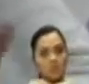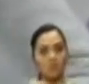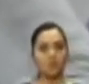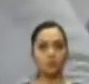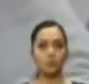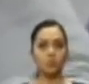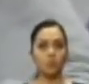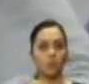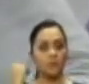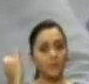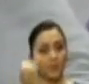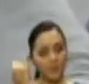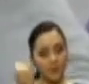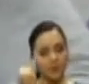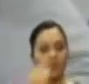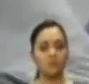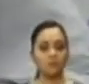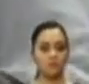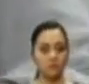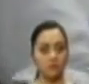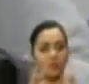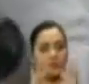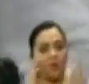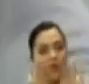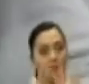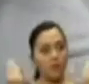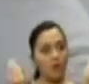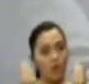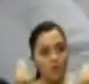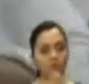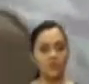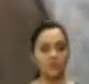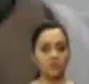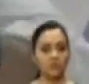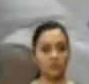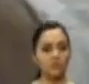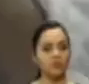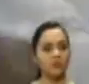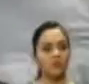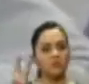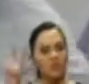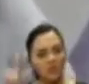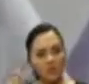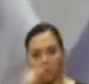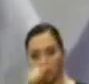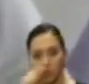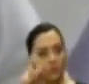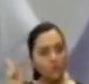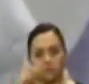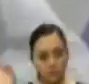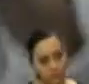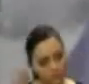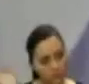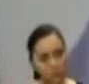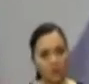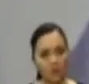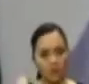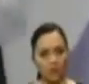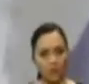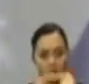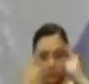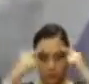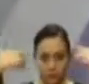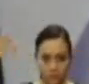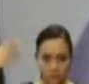canchas deportivas, lugares para el sano esparcimiento de la familia, de los jóvenes. Nos quedábamos de la pandilla, de la droga y la inseguridad, pero a los jóvenes los enclavamos